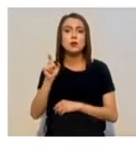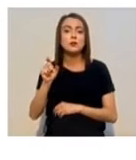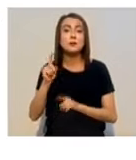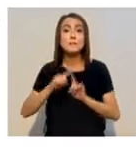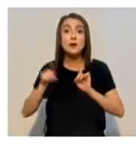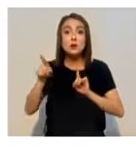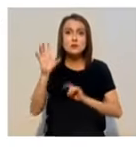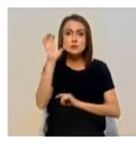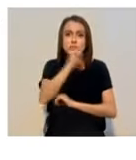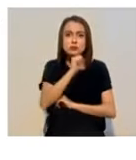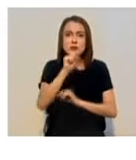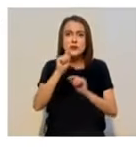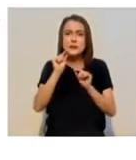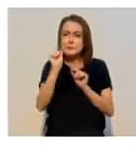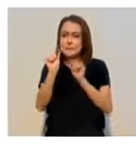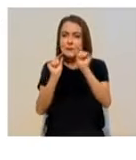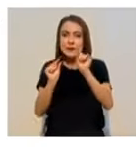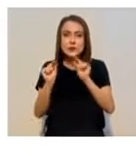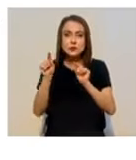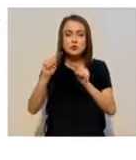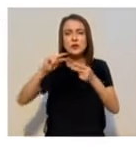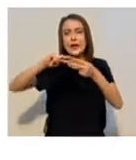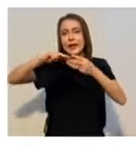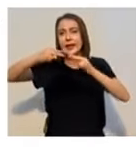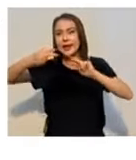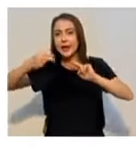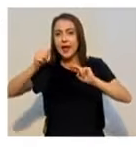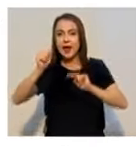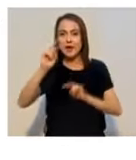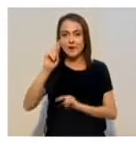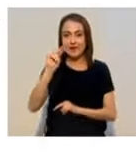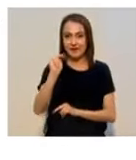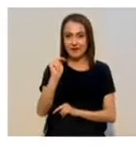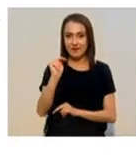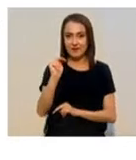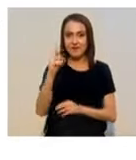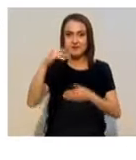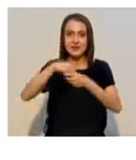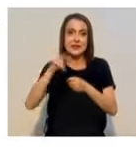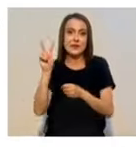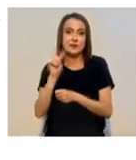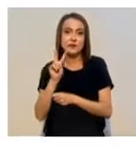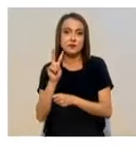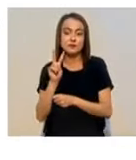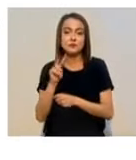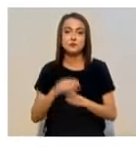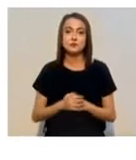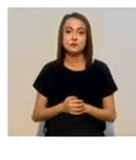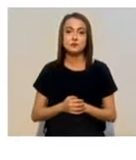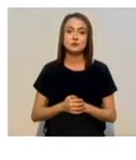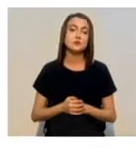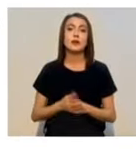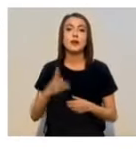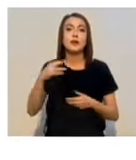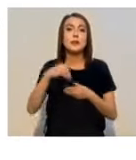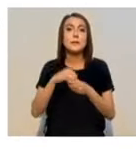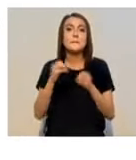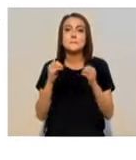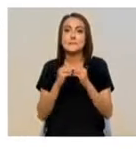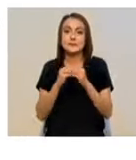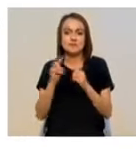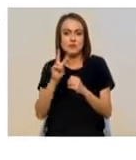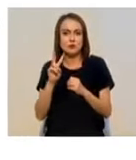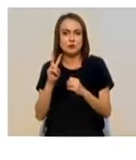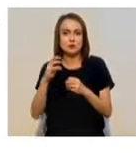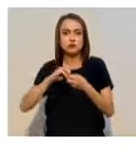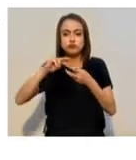pero es detectar fragmentos de su genoma, o sea, del ARN, parte del gen, de los genes del